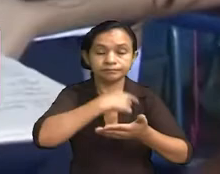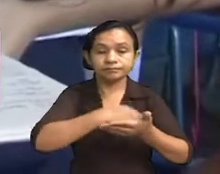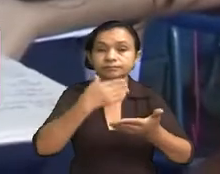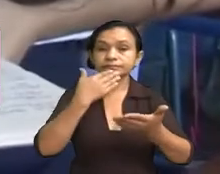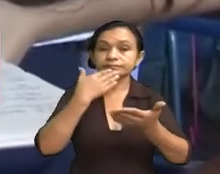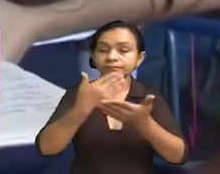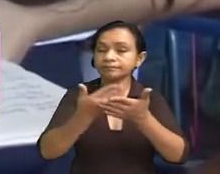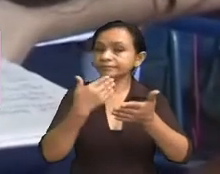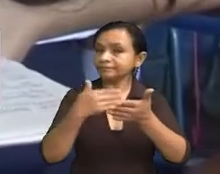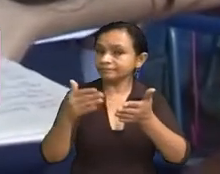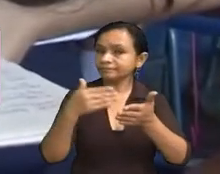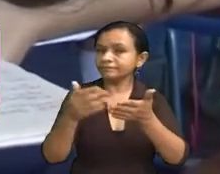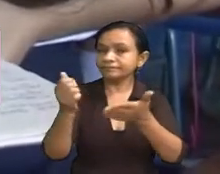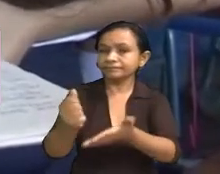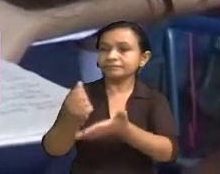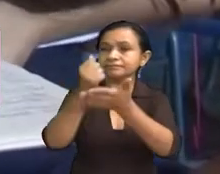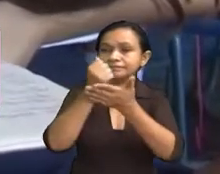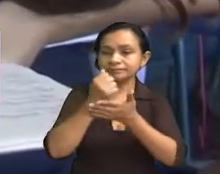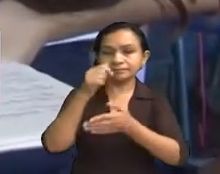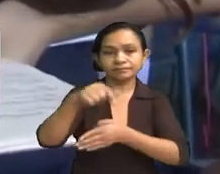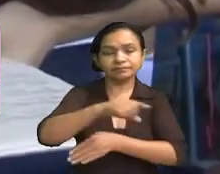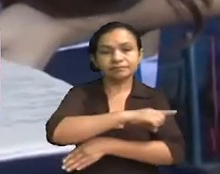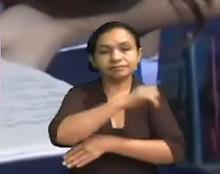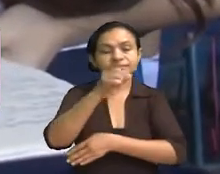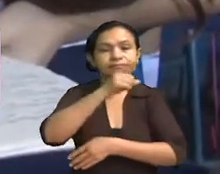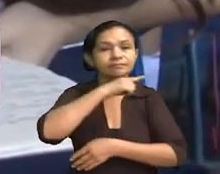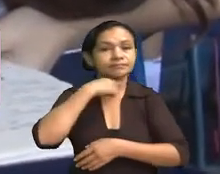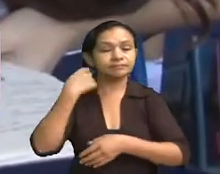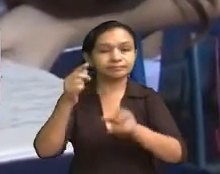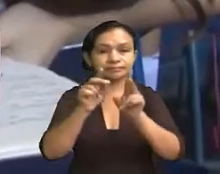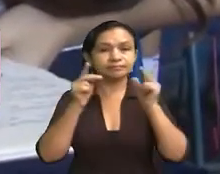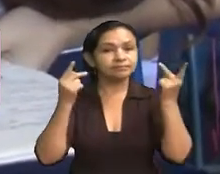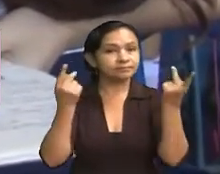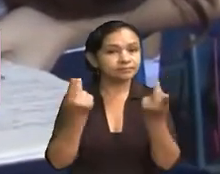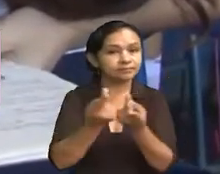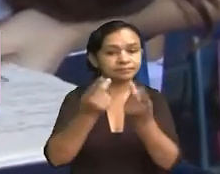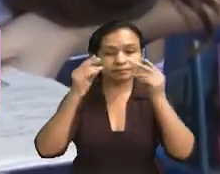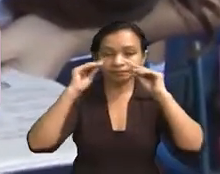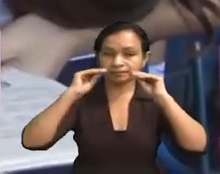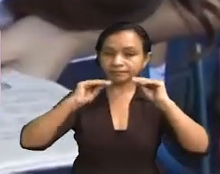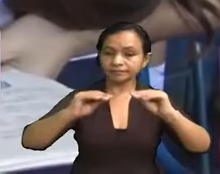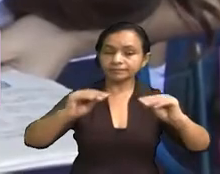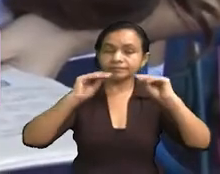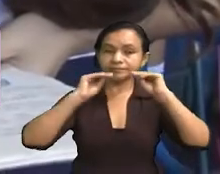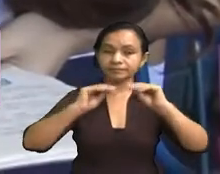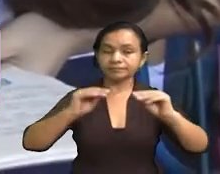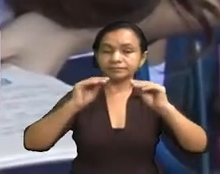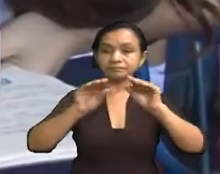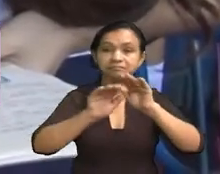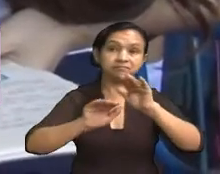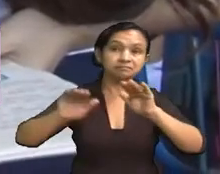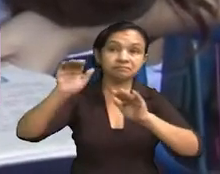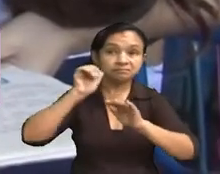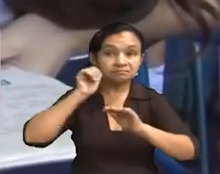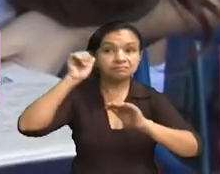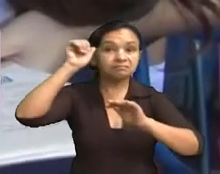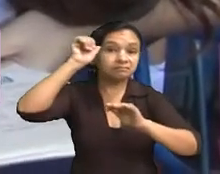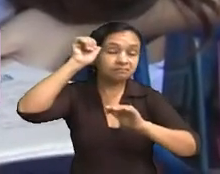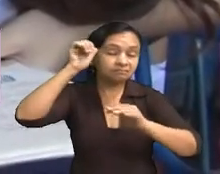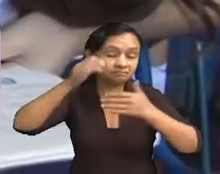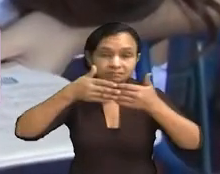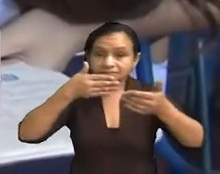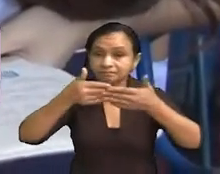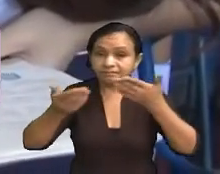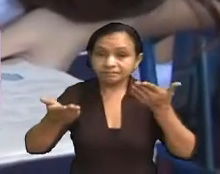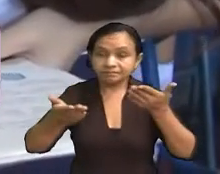esas facilidades que hoy son una realidad para nuestro pueblo, acceder a la educación a pesar en extra edad, es decir, o